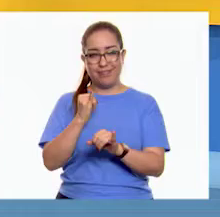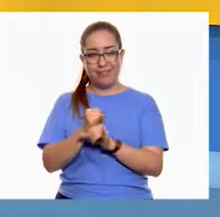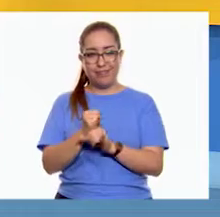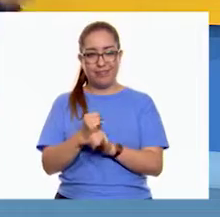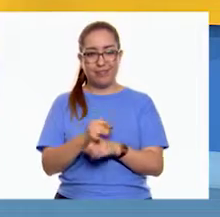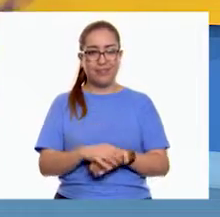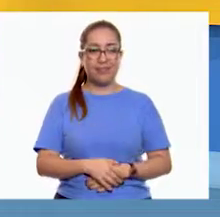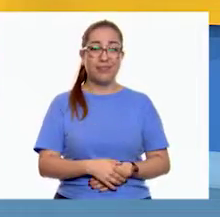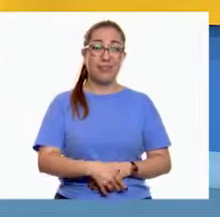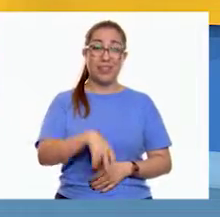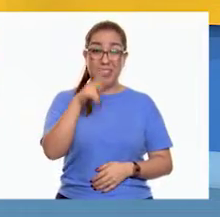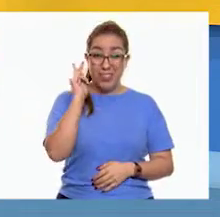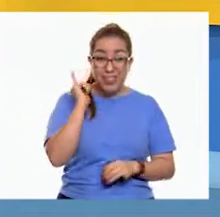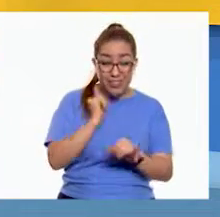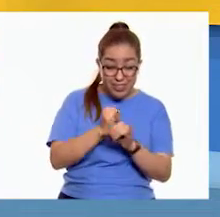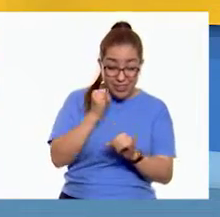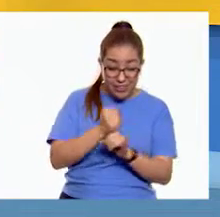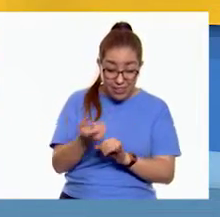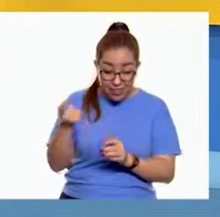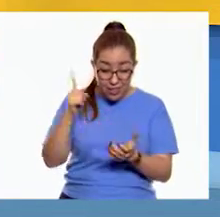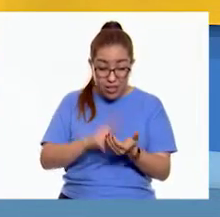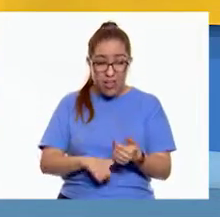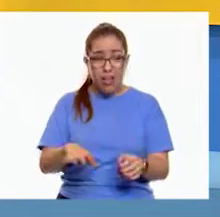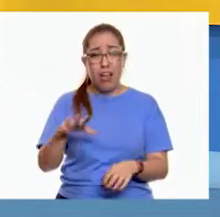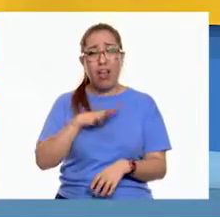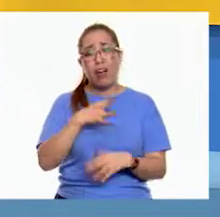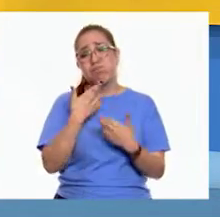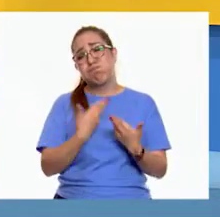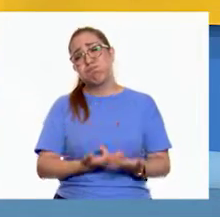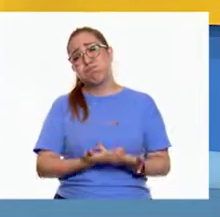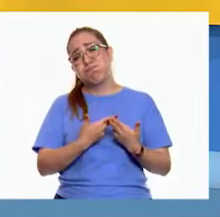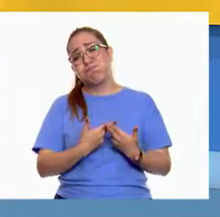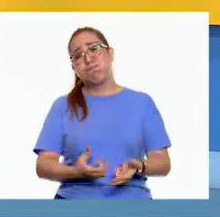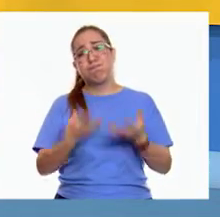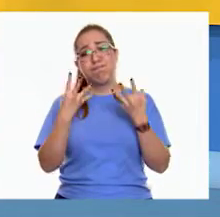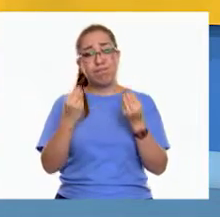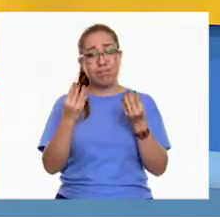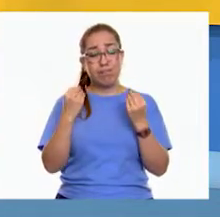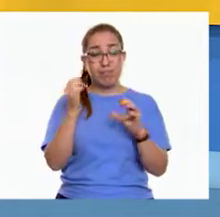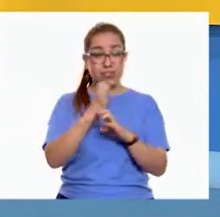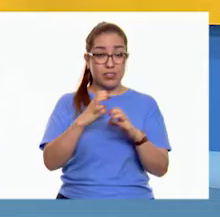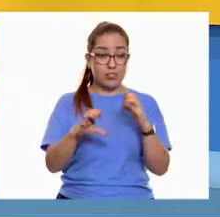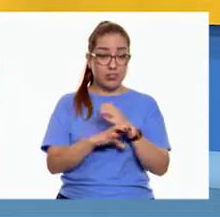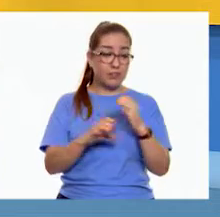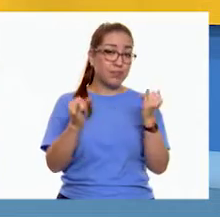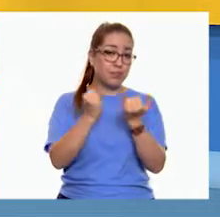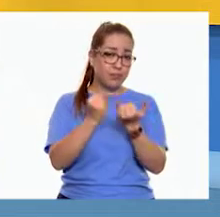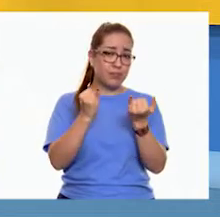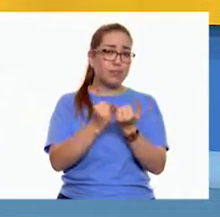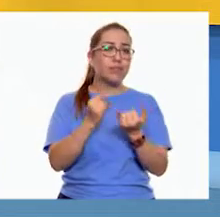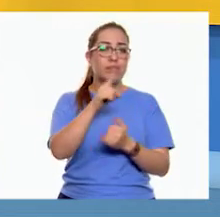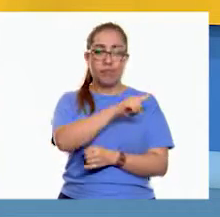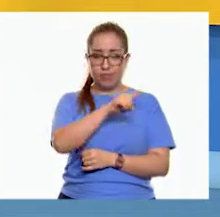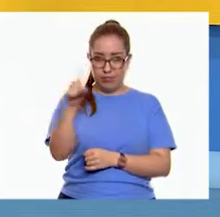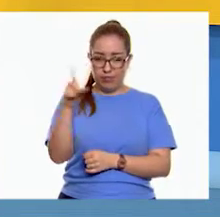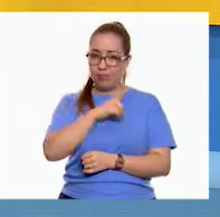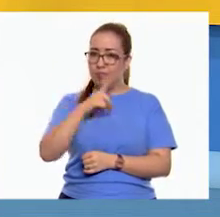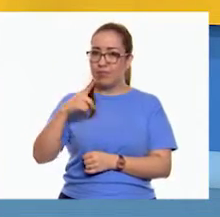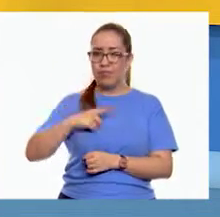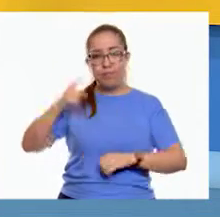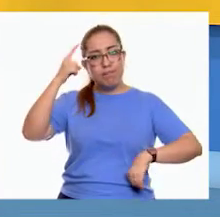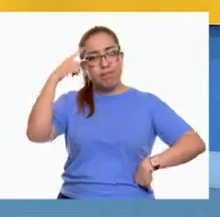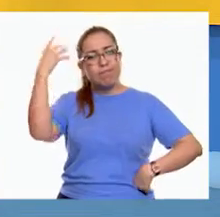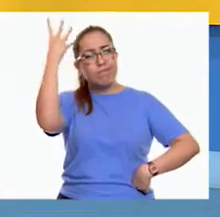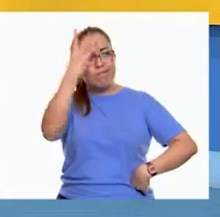la cantidad de información que nos arroja este medio, también se ha vuelto indispensable formarnos una conciencia crítica que nos